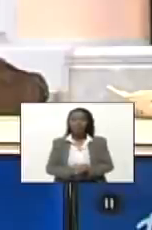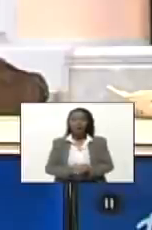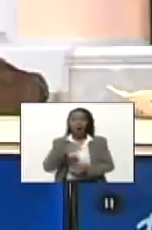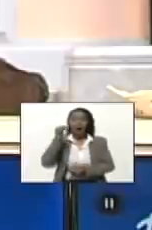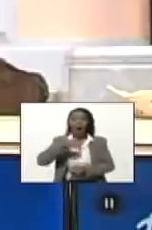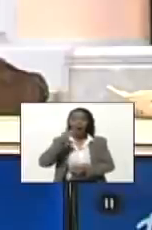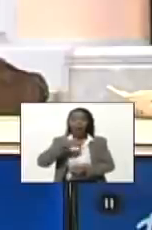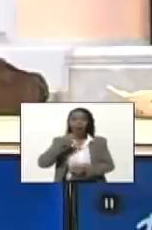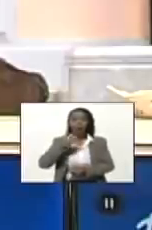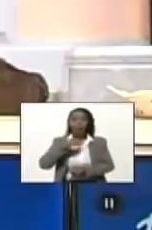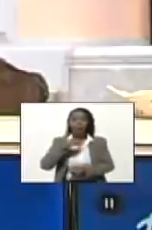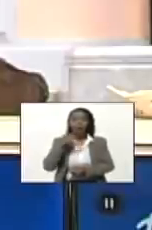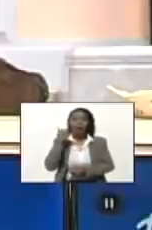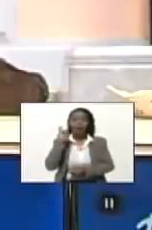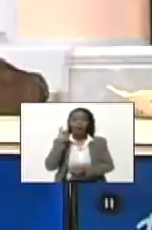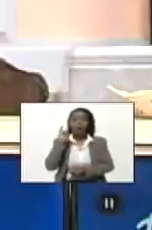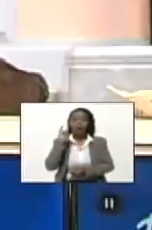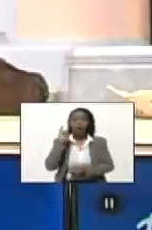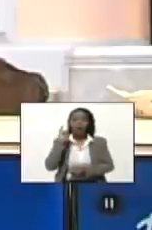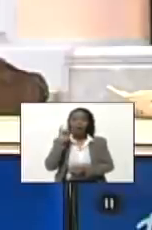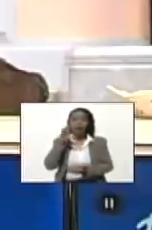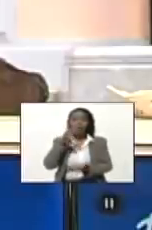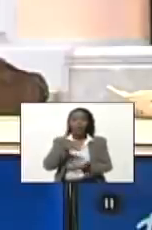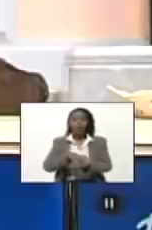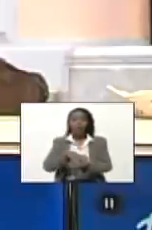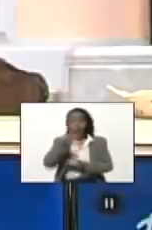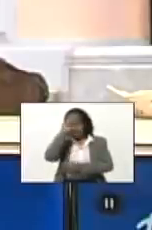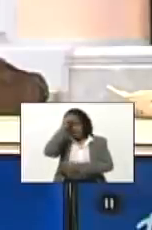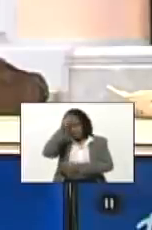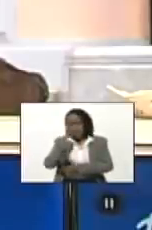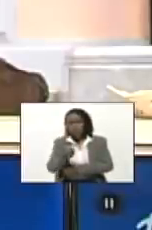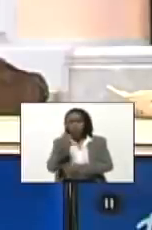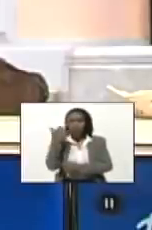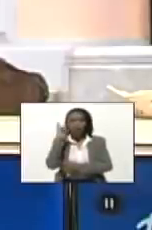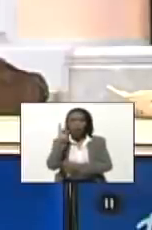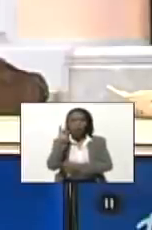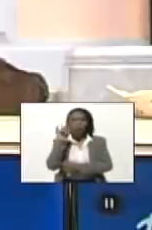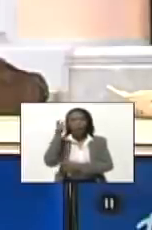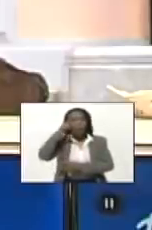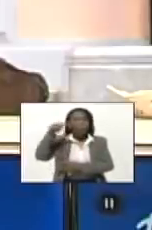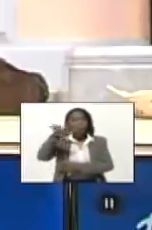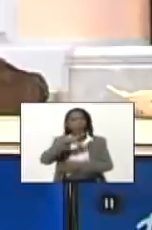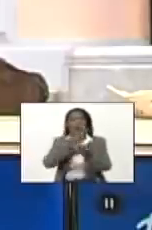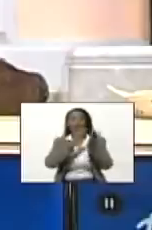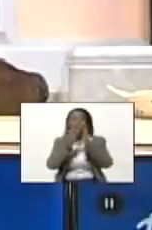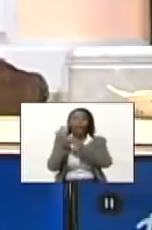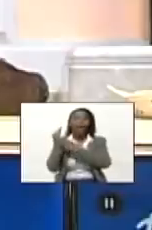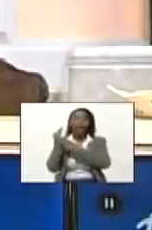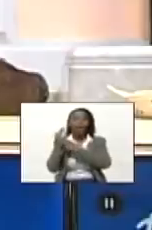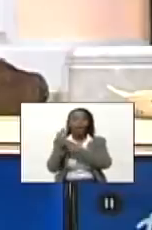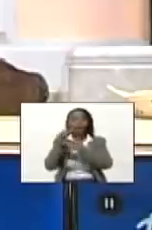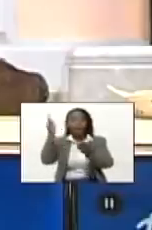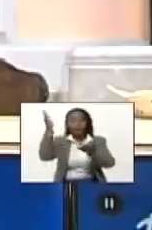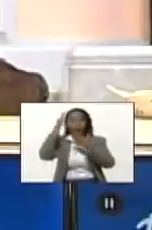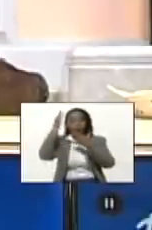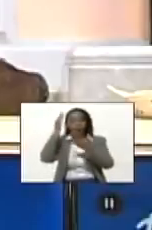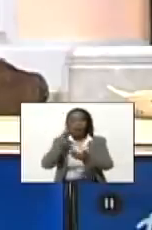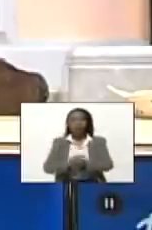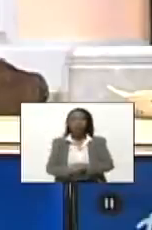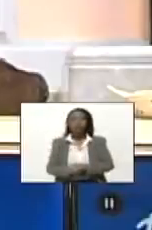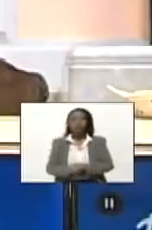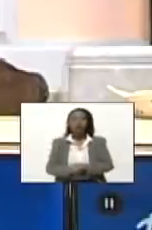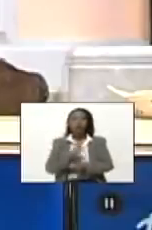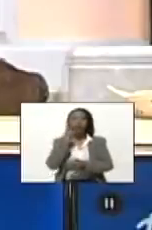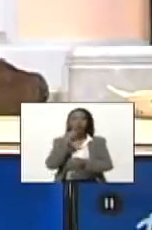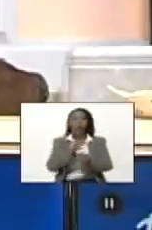aquí está: el Estado reconocerá la existencia de los pueblos y comunidades indígenas,